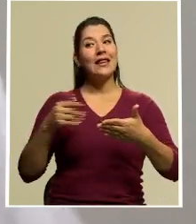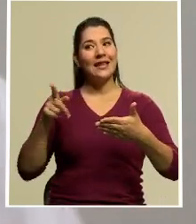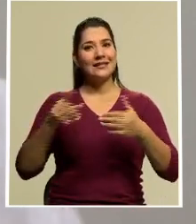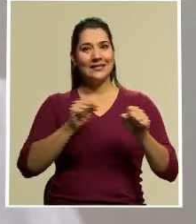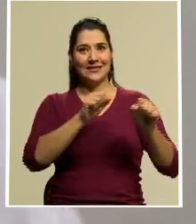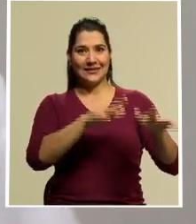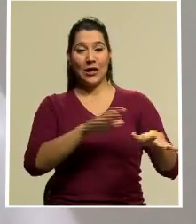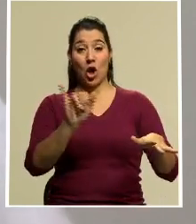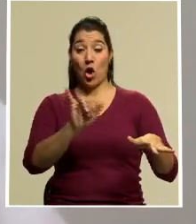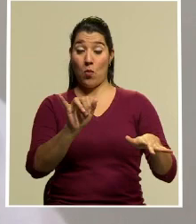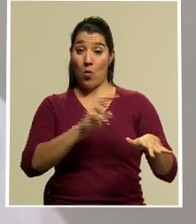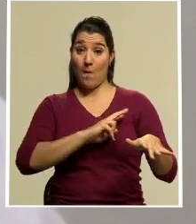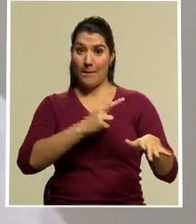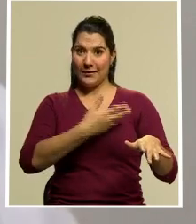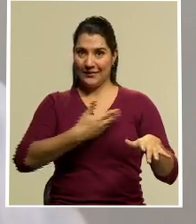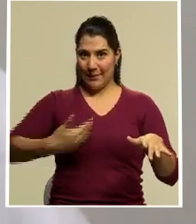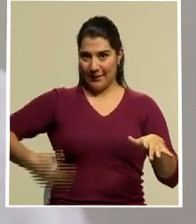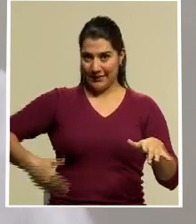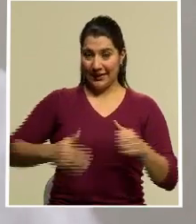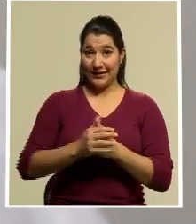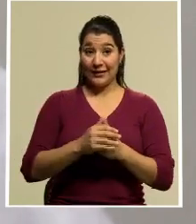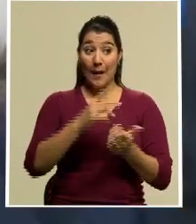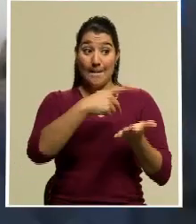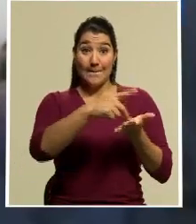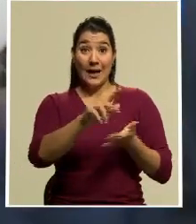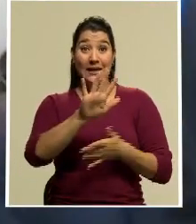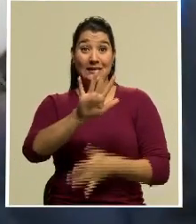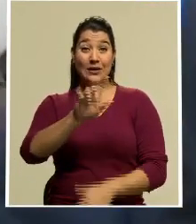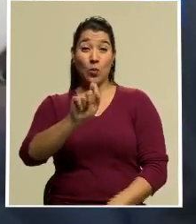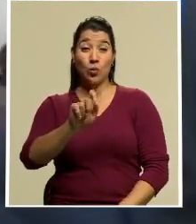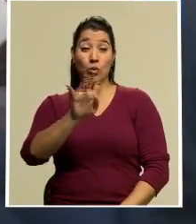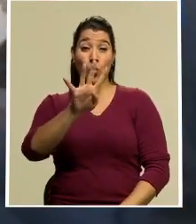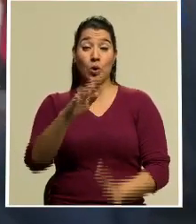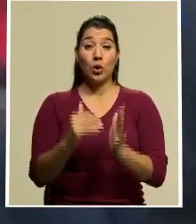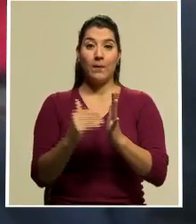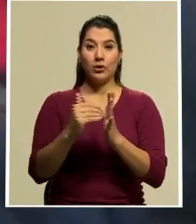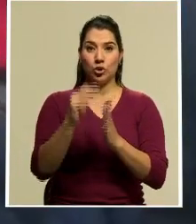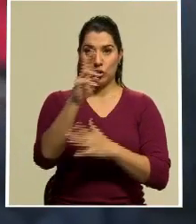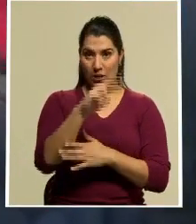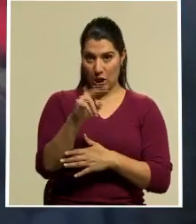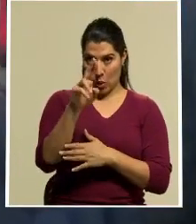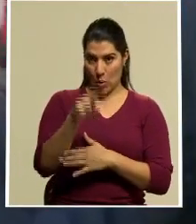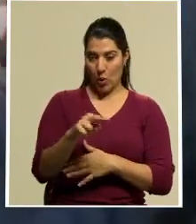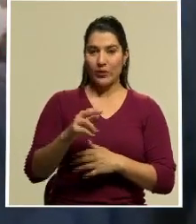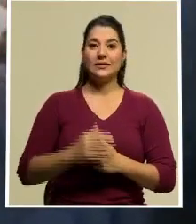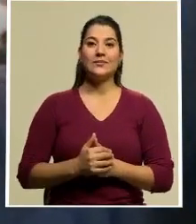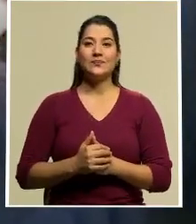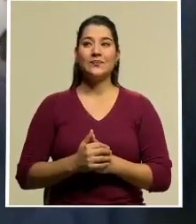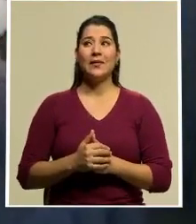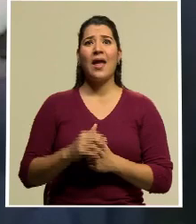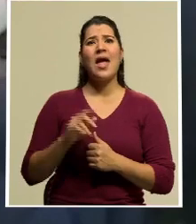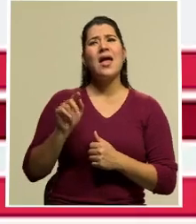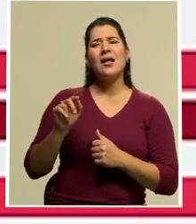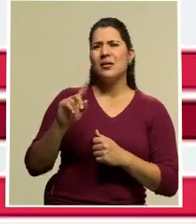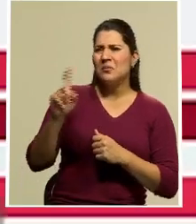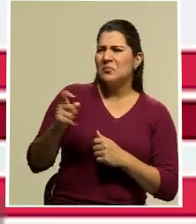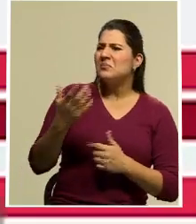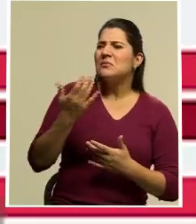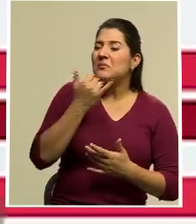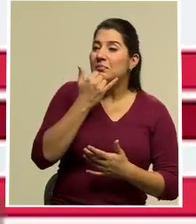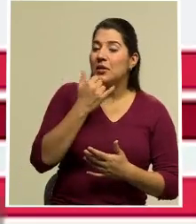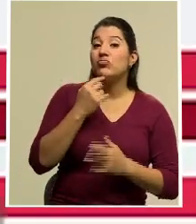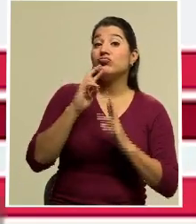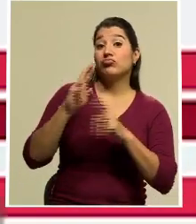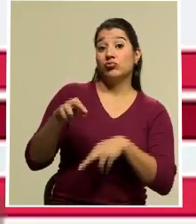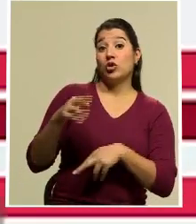un salario mensual de 5.4 millones de colones. Al cuestionamiento, ella responde que su esposo,